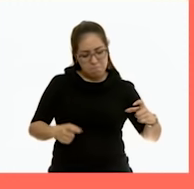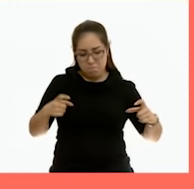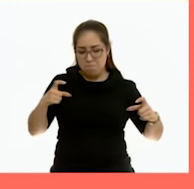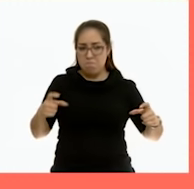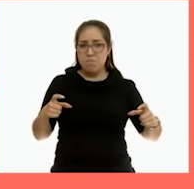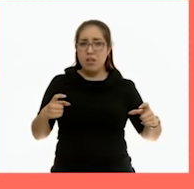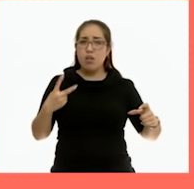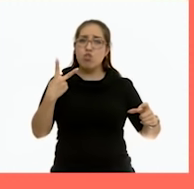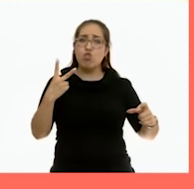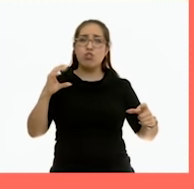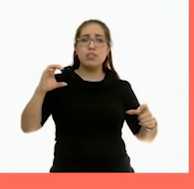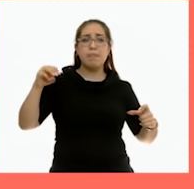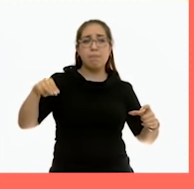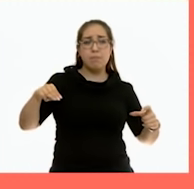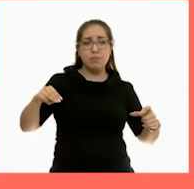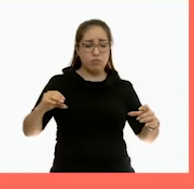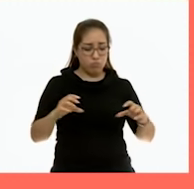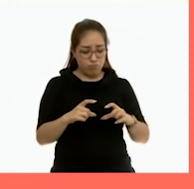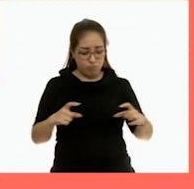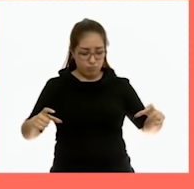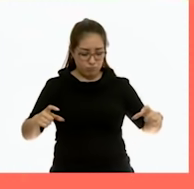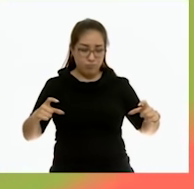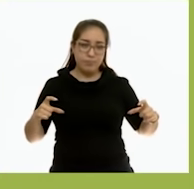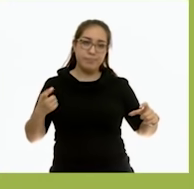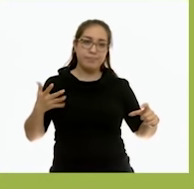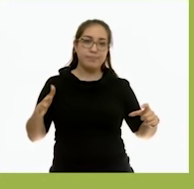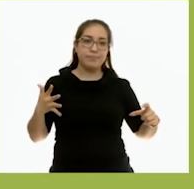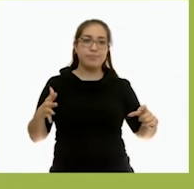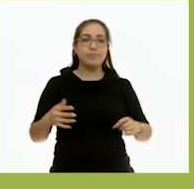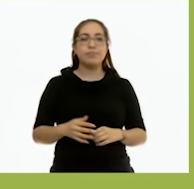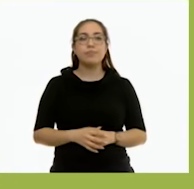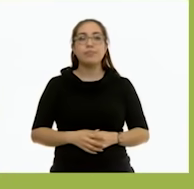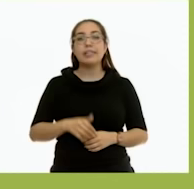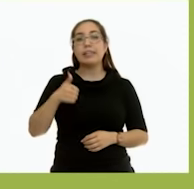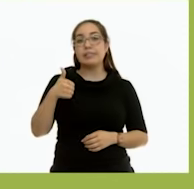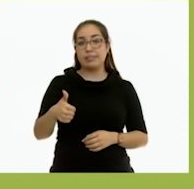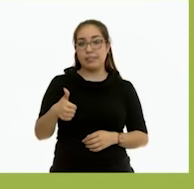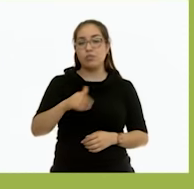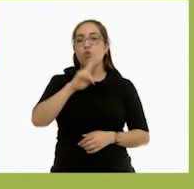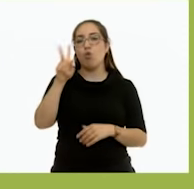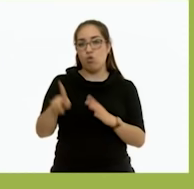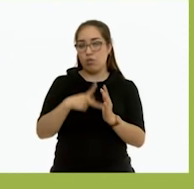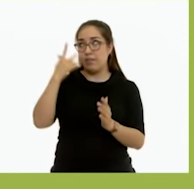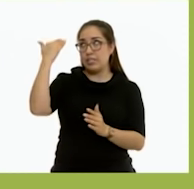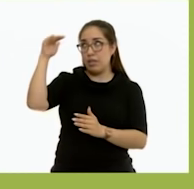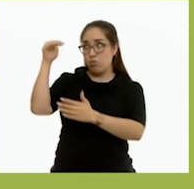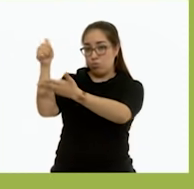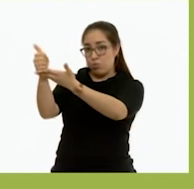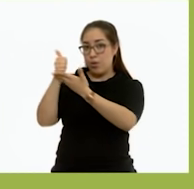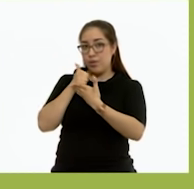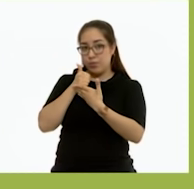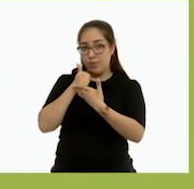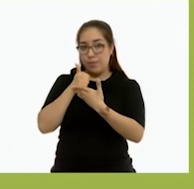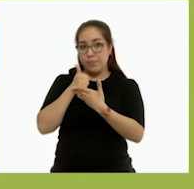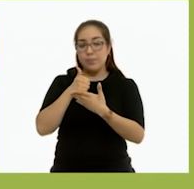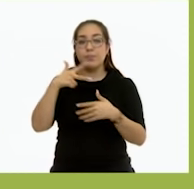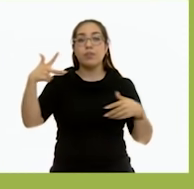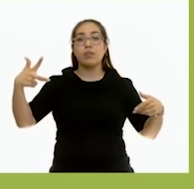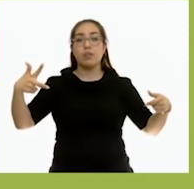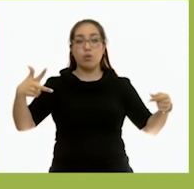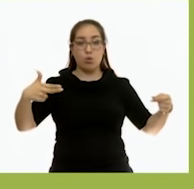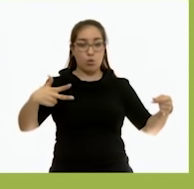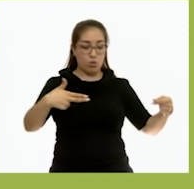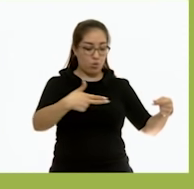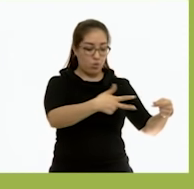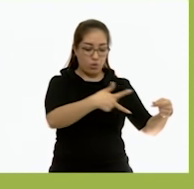2 centímetros de alto arriba y abajo. 6. Nuevamente pide ayuda a un adulto para recortar